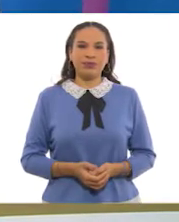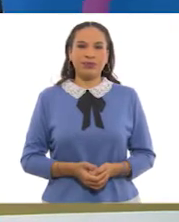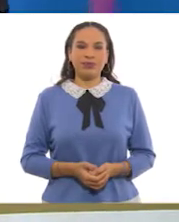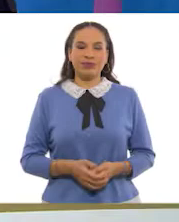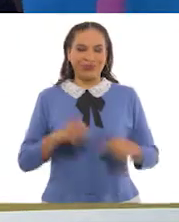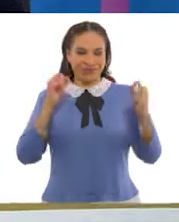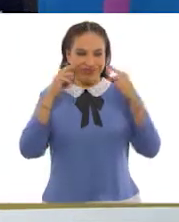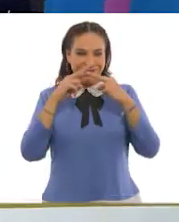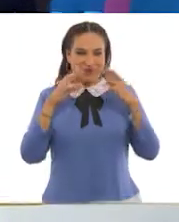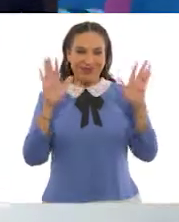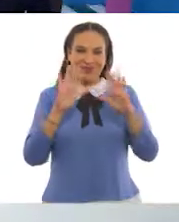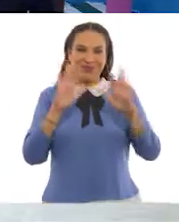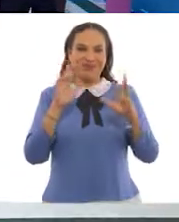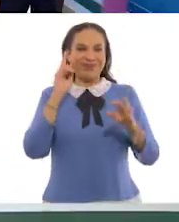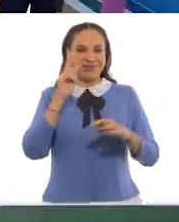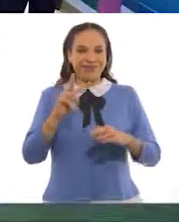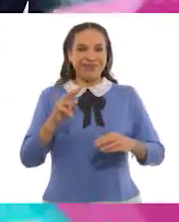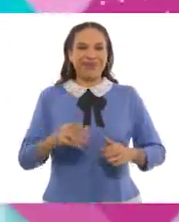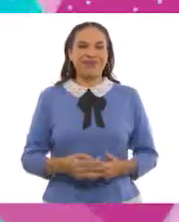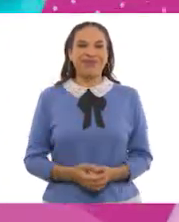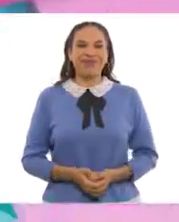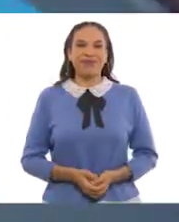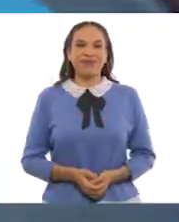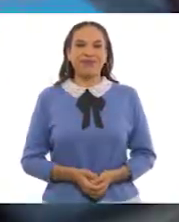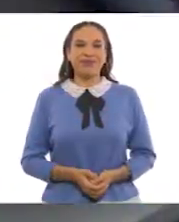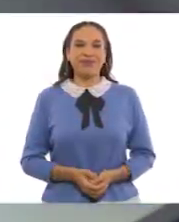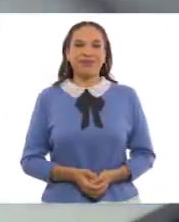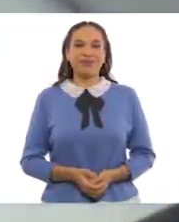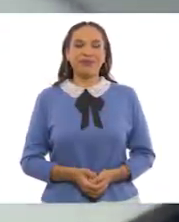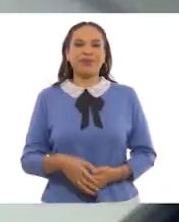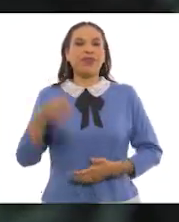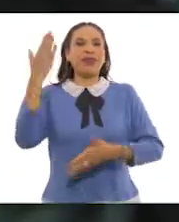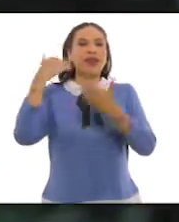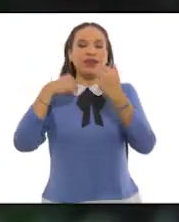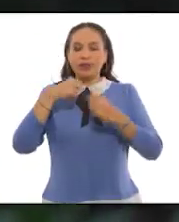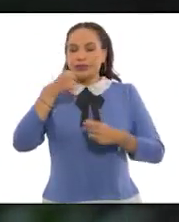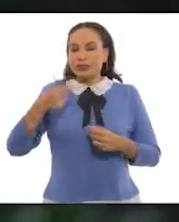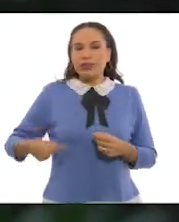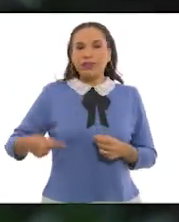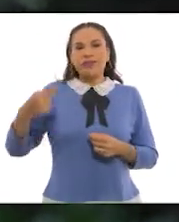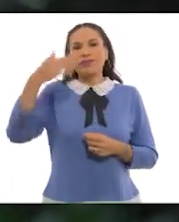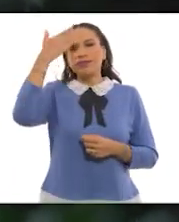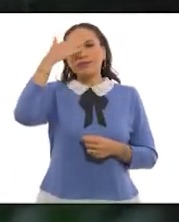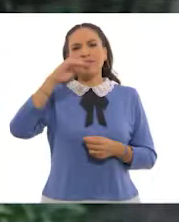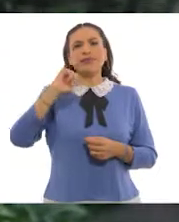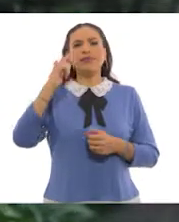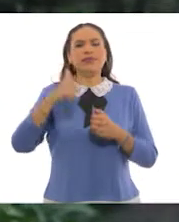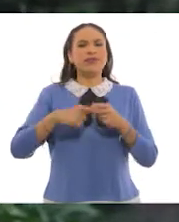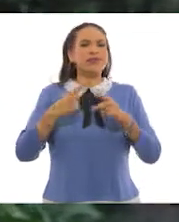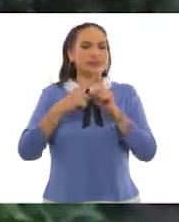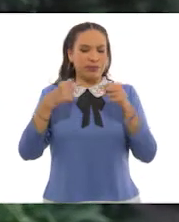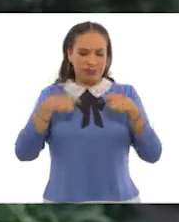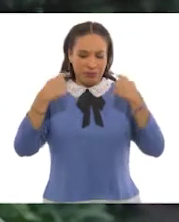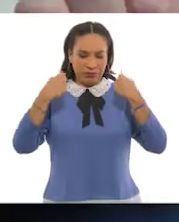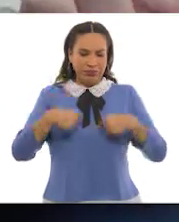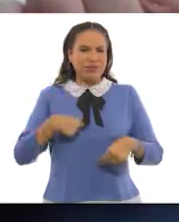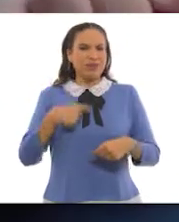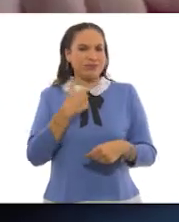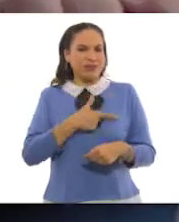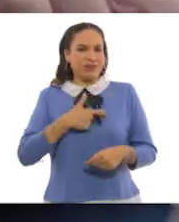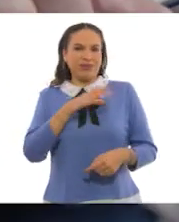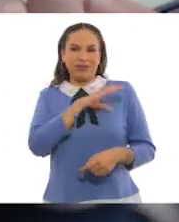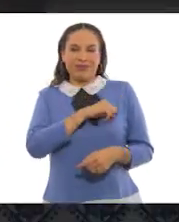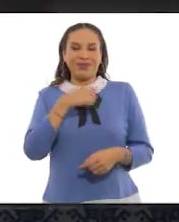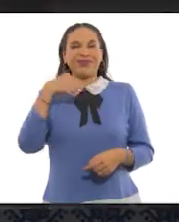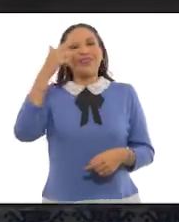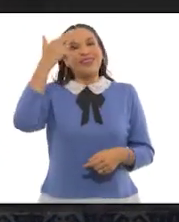aprendeencasa.cep.gov.mx. Nos vemos. Hasta luego. Adiós. Cuando era pequeña, sabía que había algo diferente en mí que me encantaba.